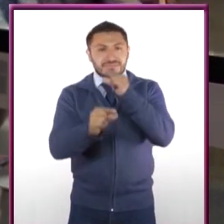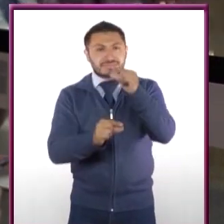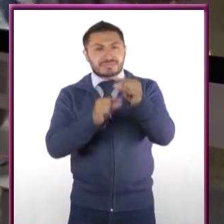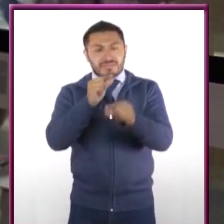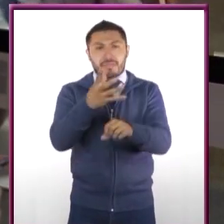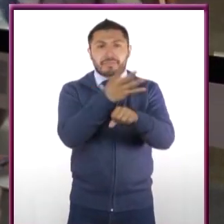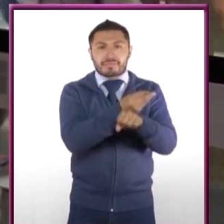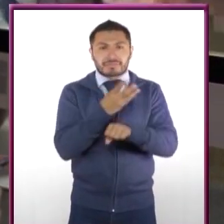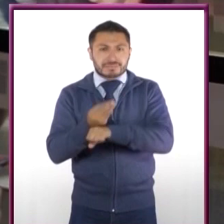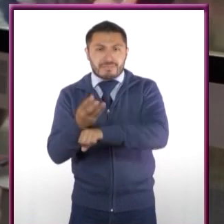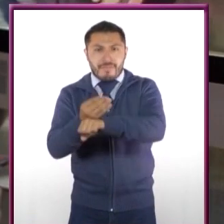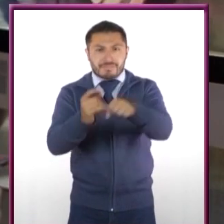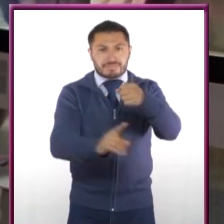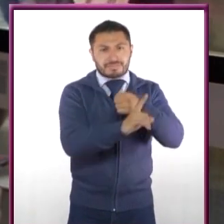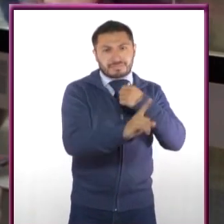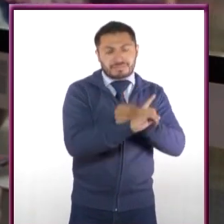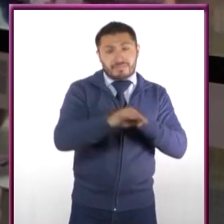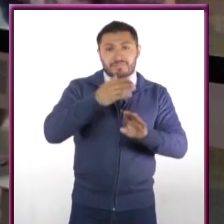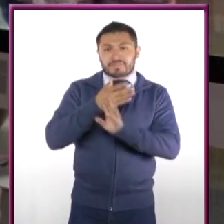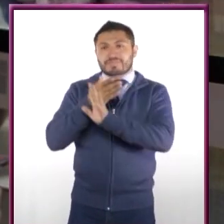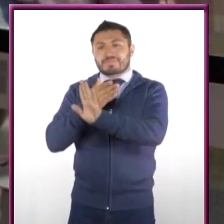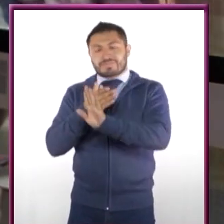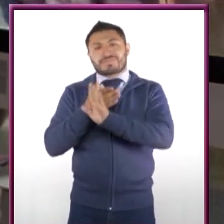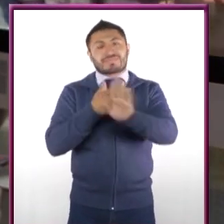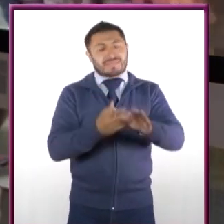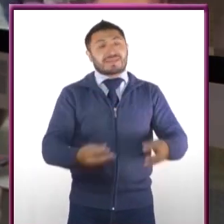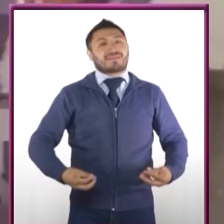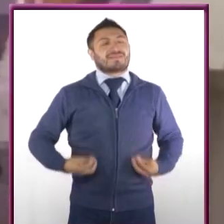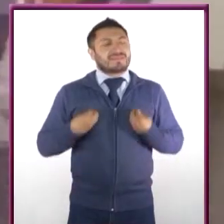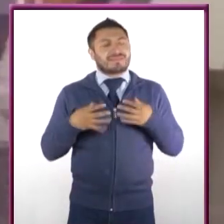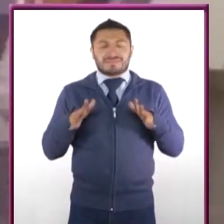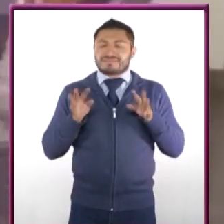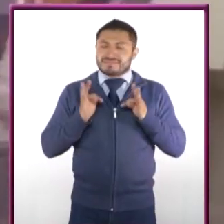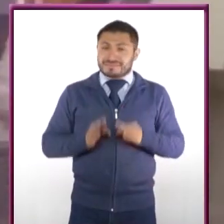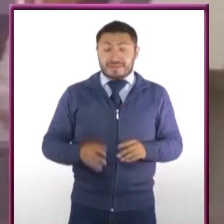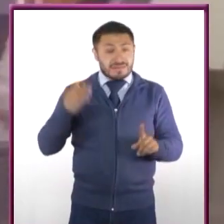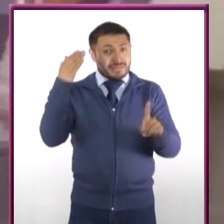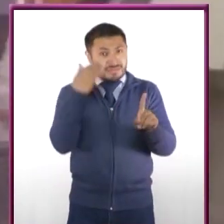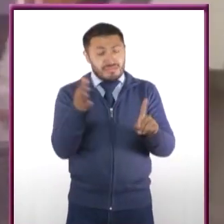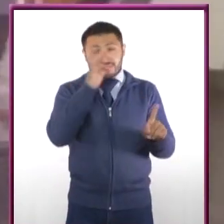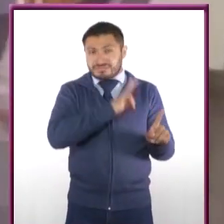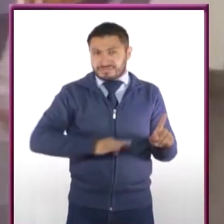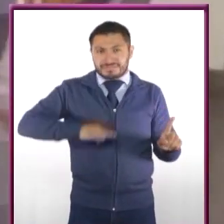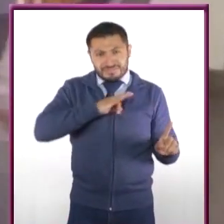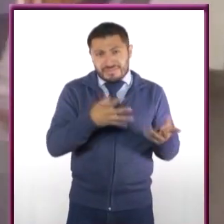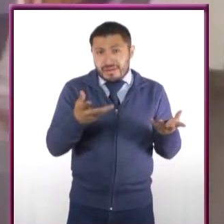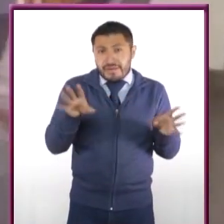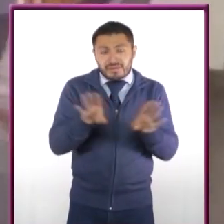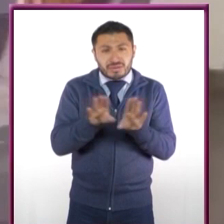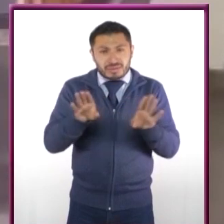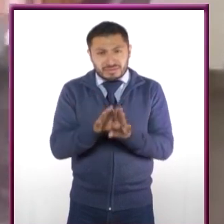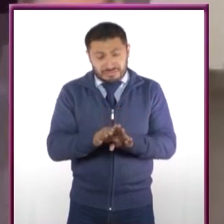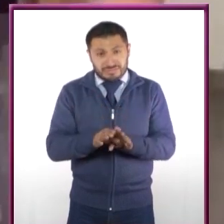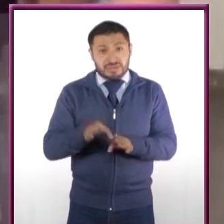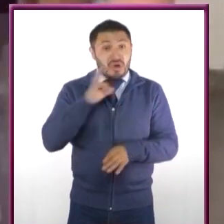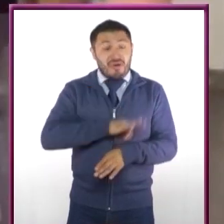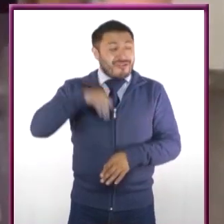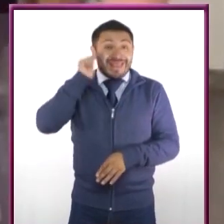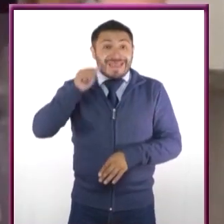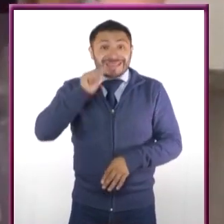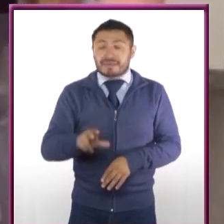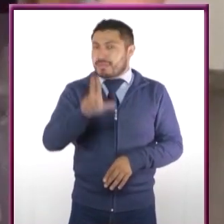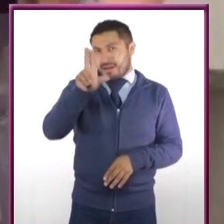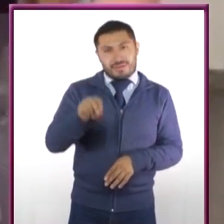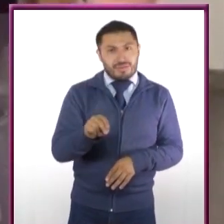de muchos problemas de encima y vivir tranquilamente para que pueda uno tener felicidad. No es que uno vaya a estar feliz todo el tiempo,